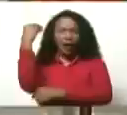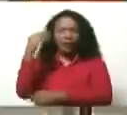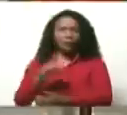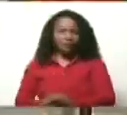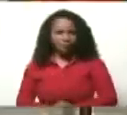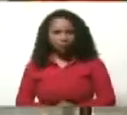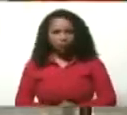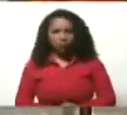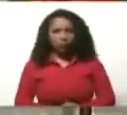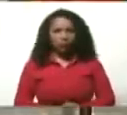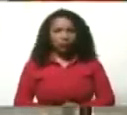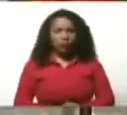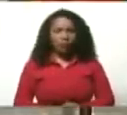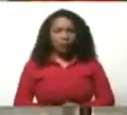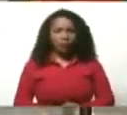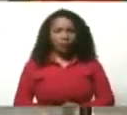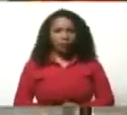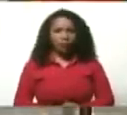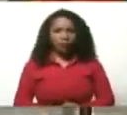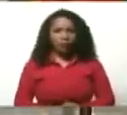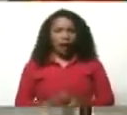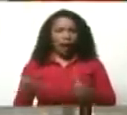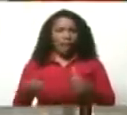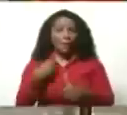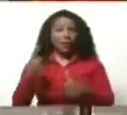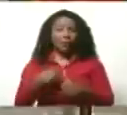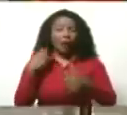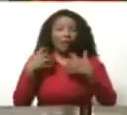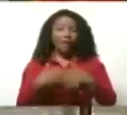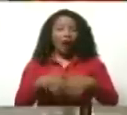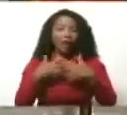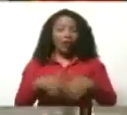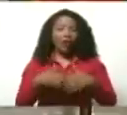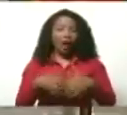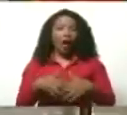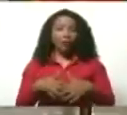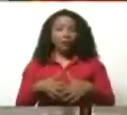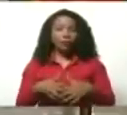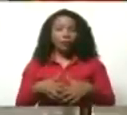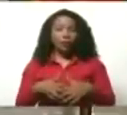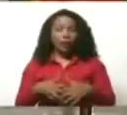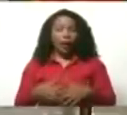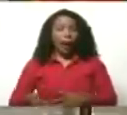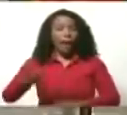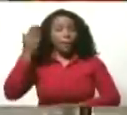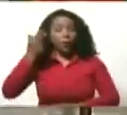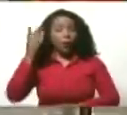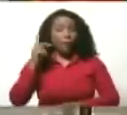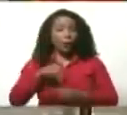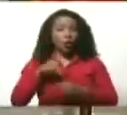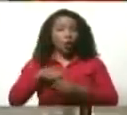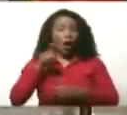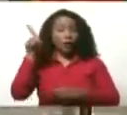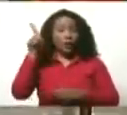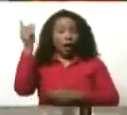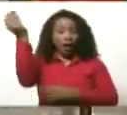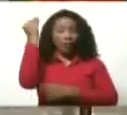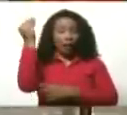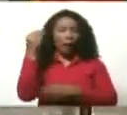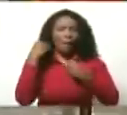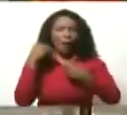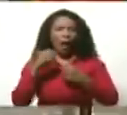destruyó la principal industria, en este caso petrolera, que tuviese Italia,